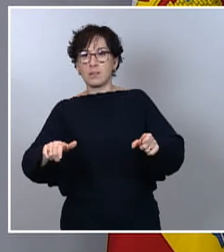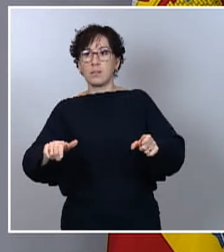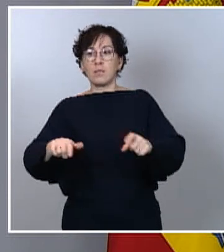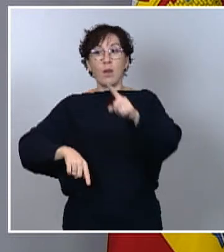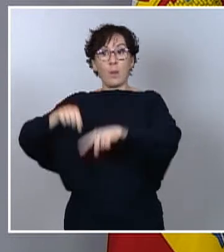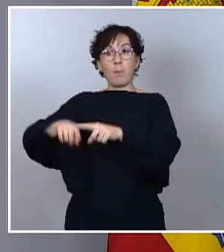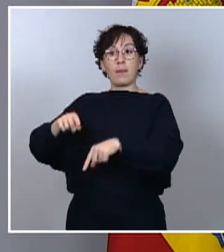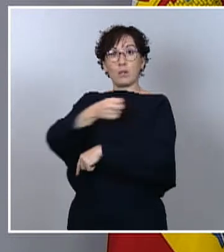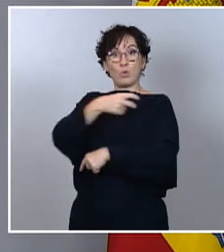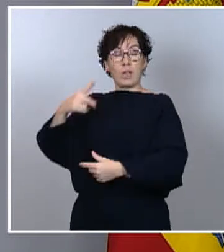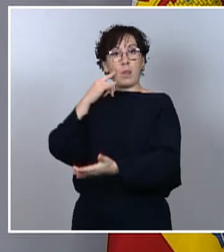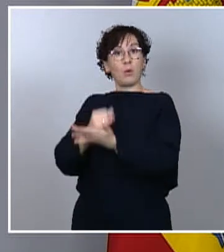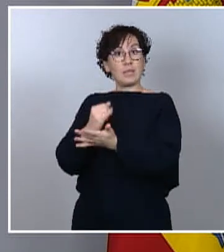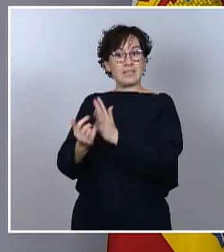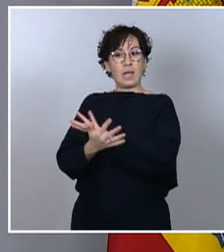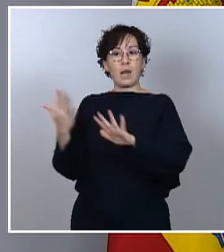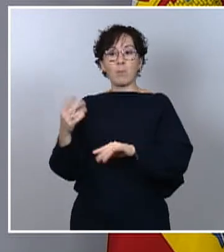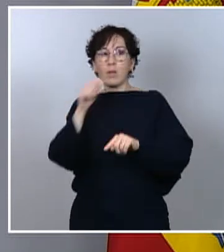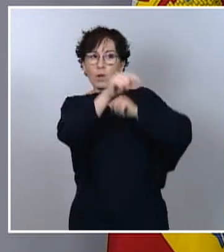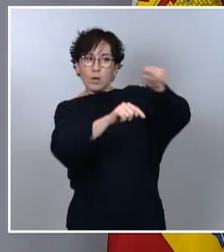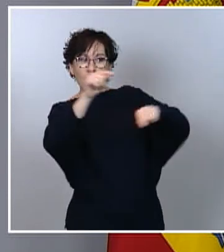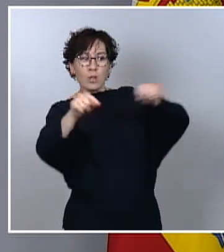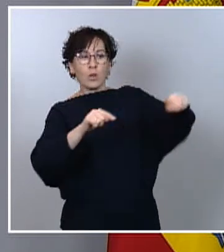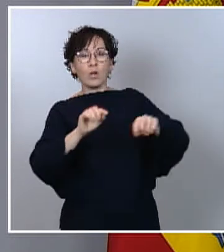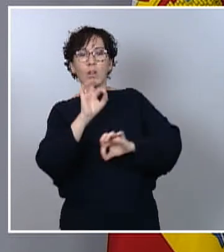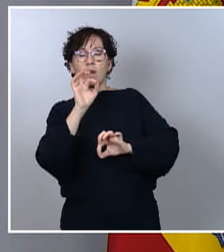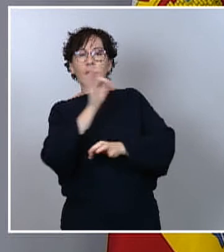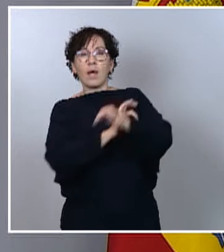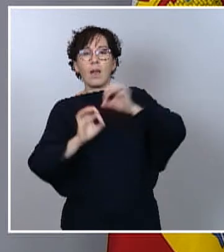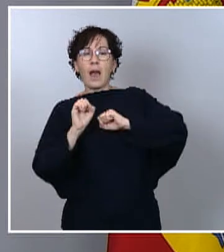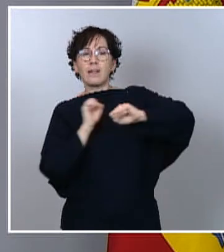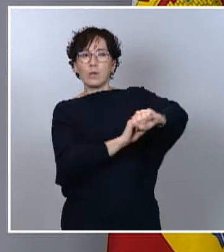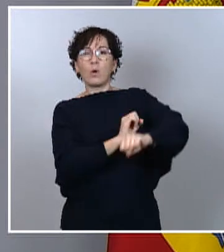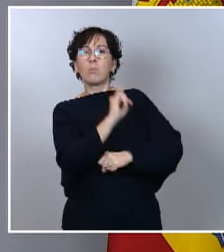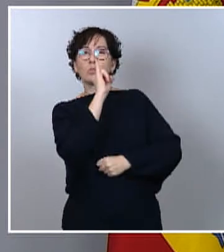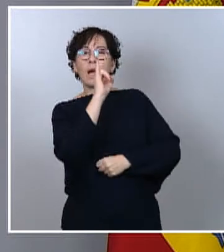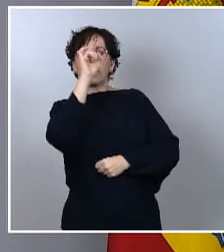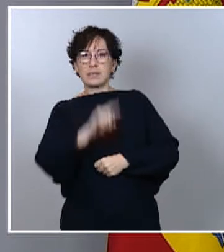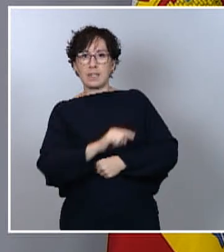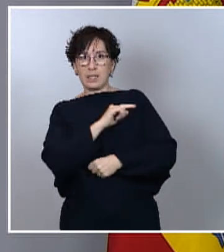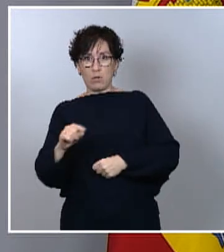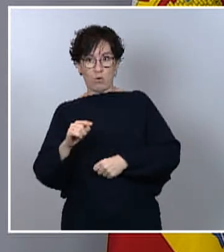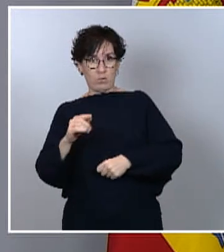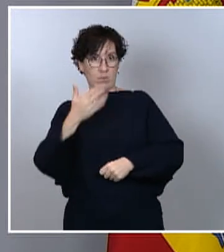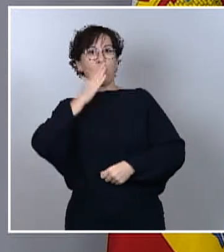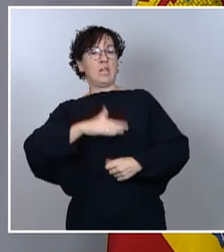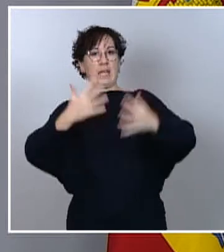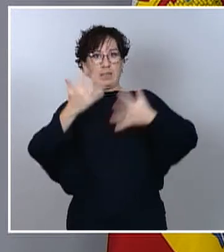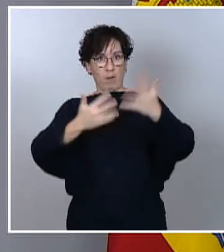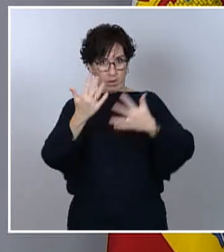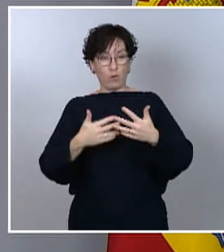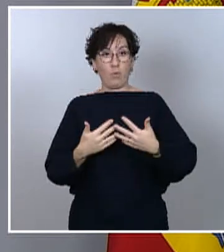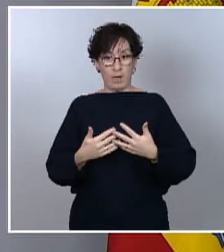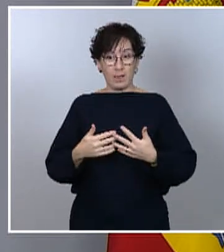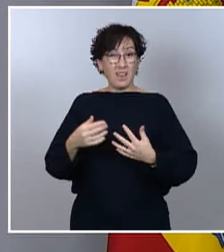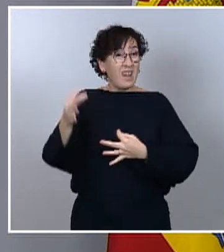tendrían anticuerpos IgG frente al SARS-CoV-2. Este es exactamente el mismo dato que hemos utilizado en